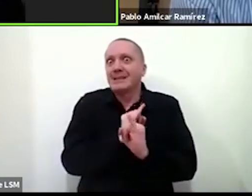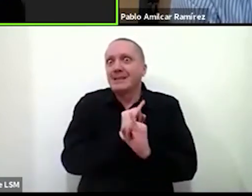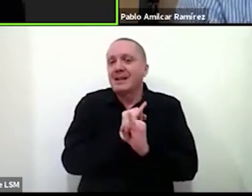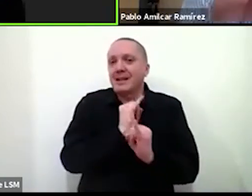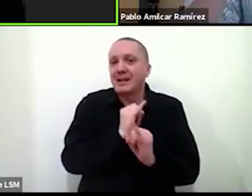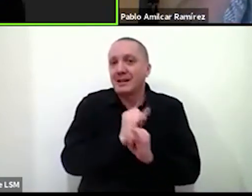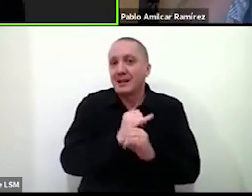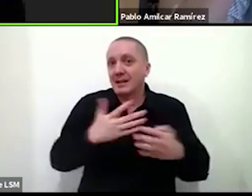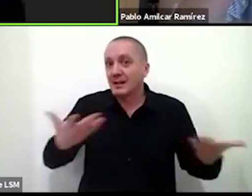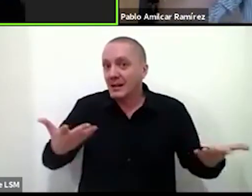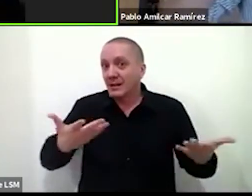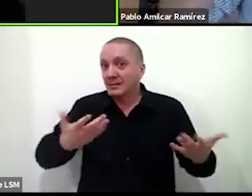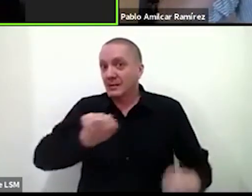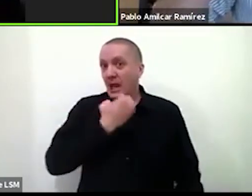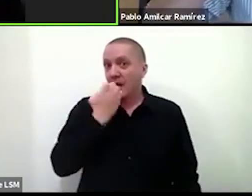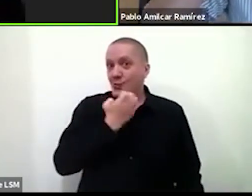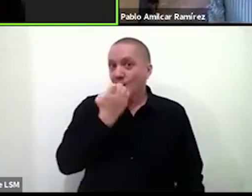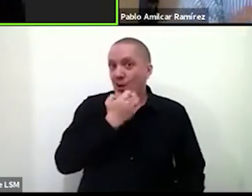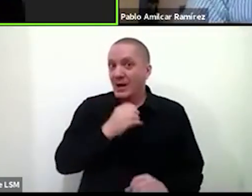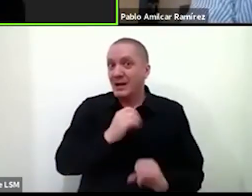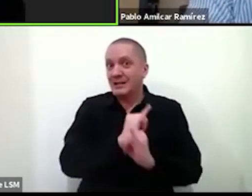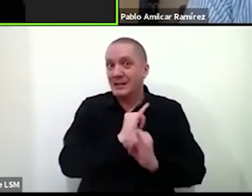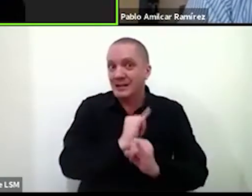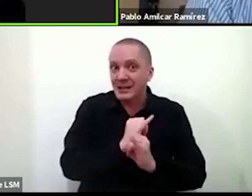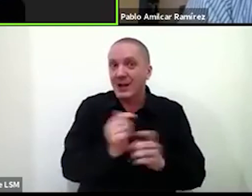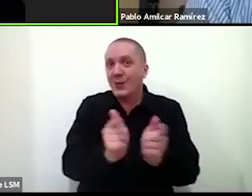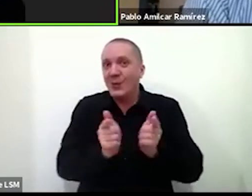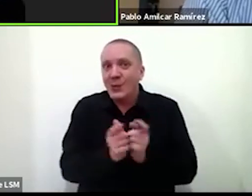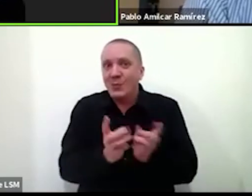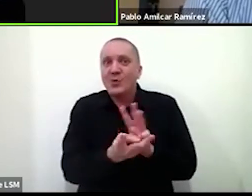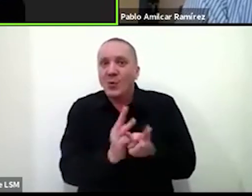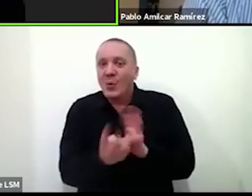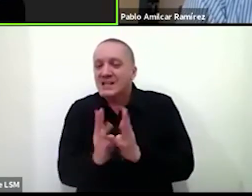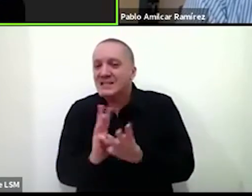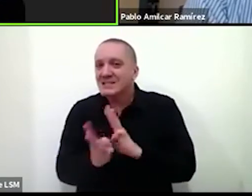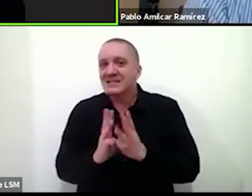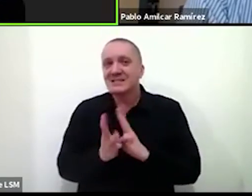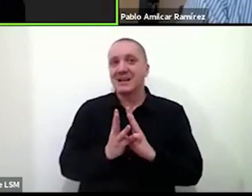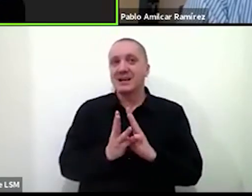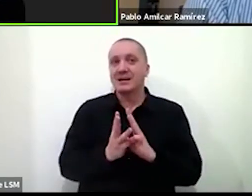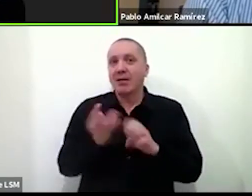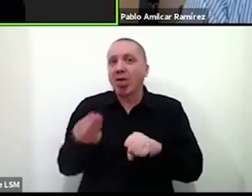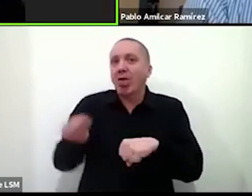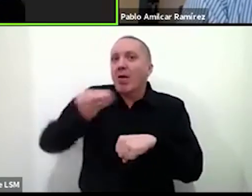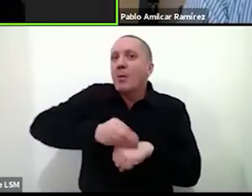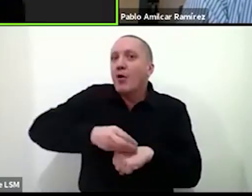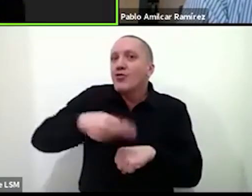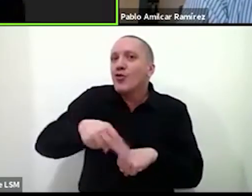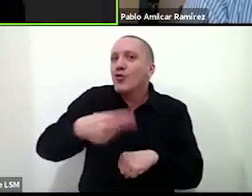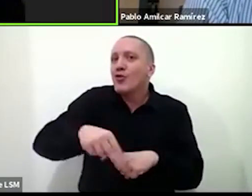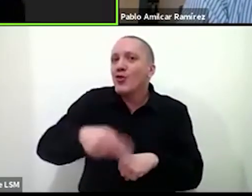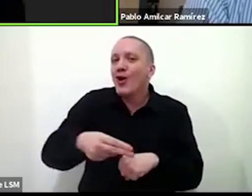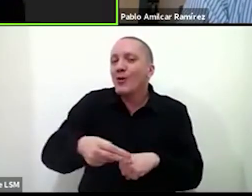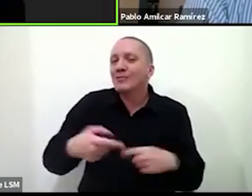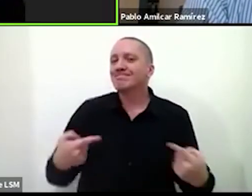de la virtualidad, los grupos de WhatsApp no nombran a nuestros compañeros y a compañeras con el nombre que eligieron. Las